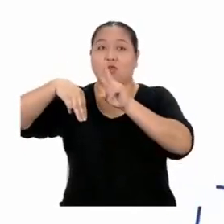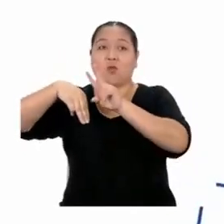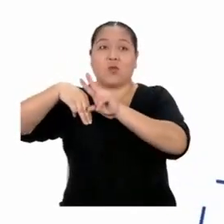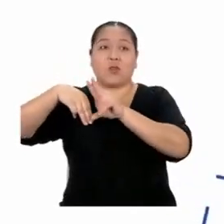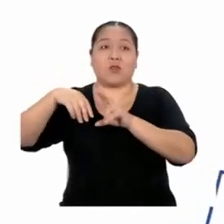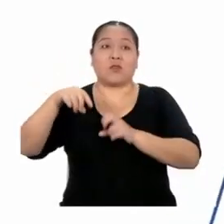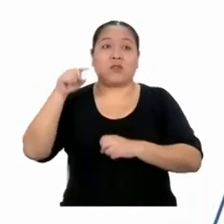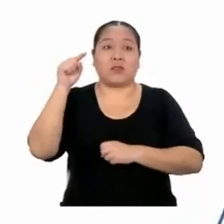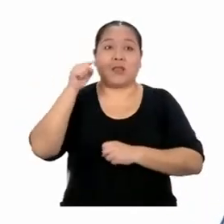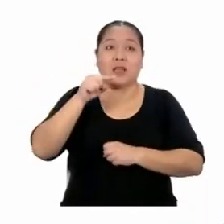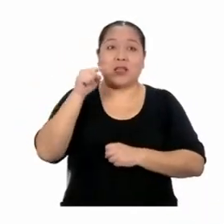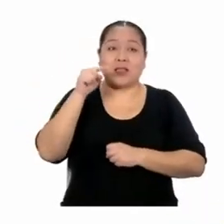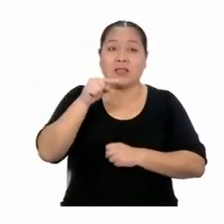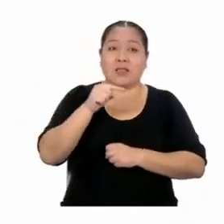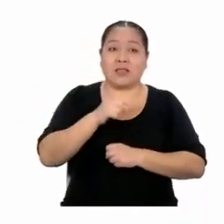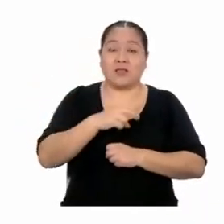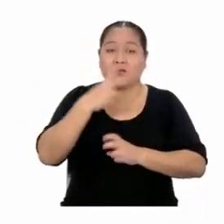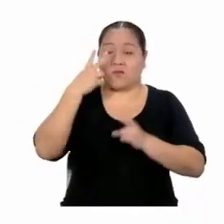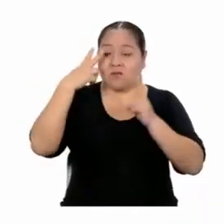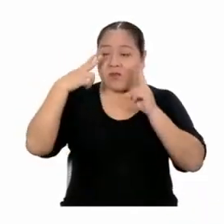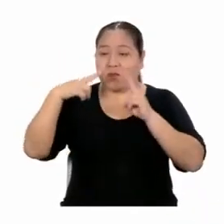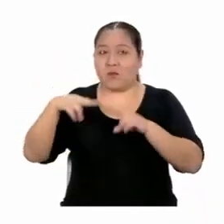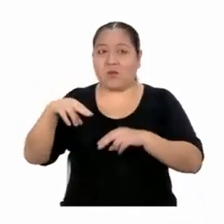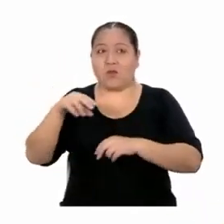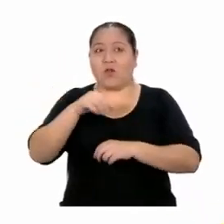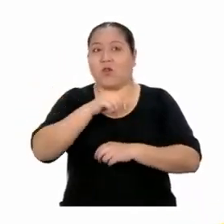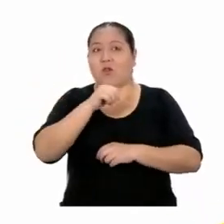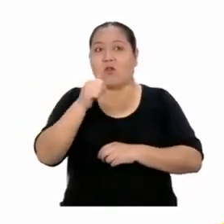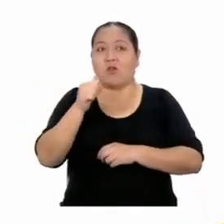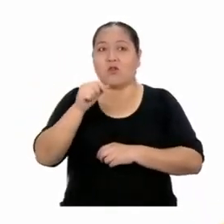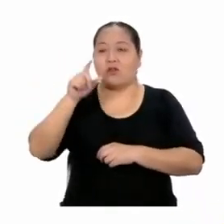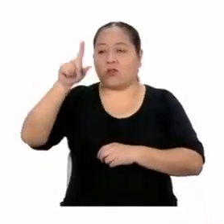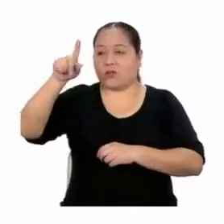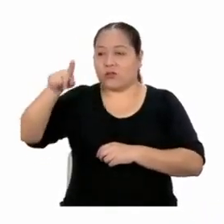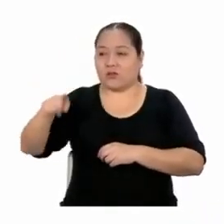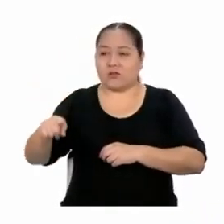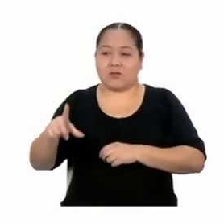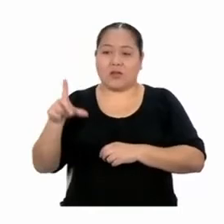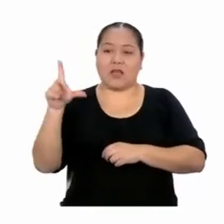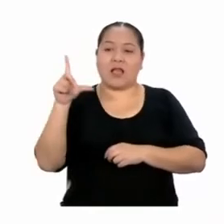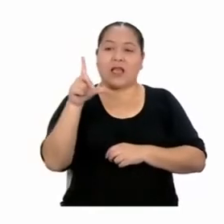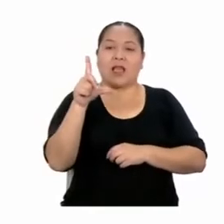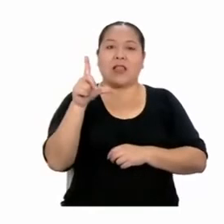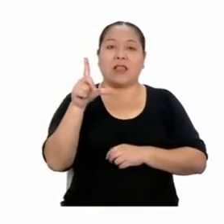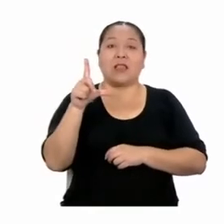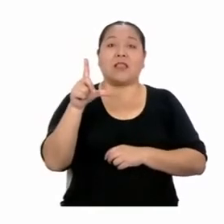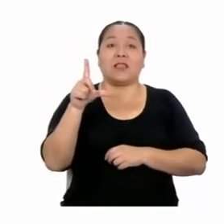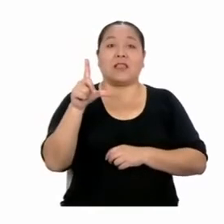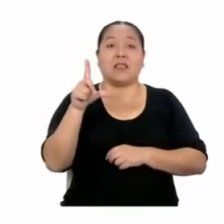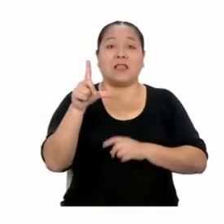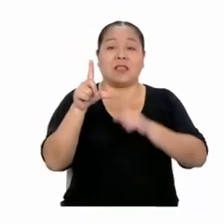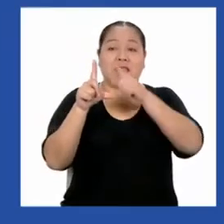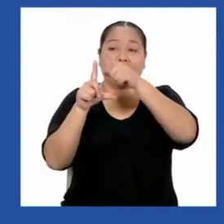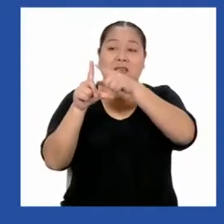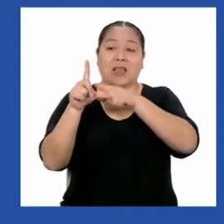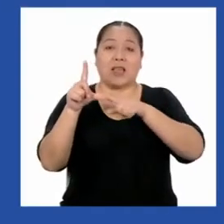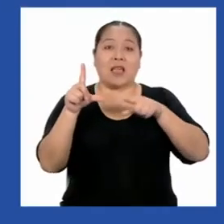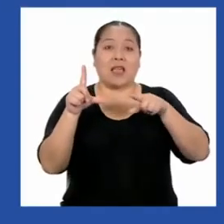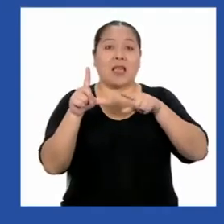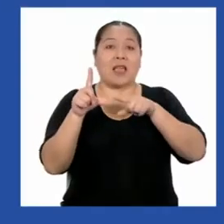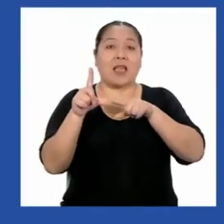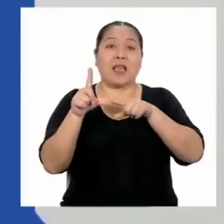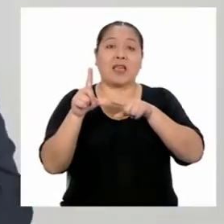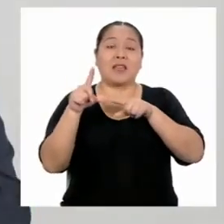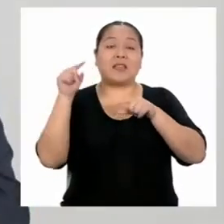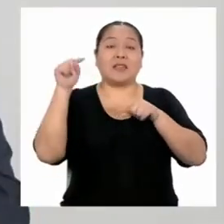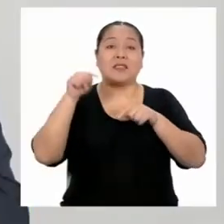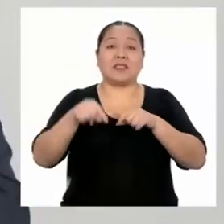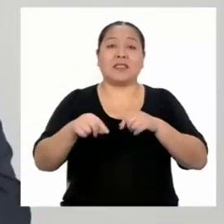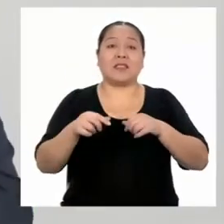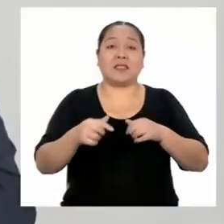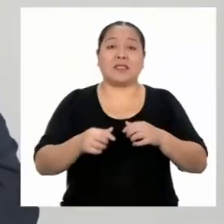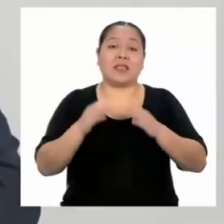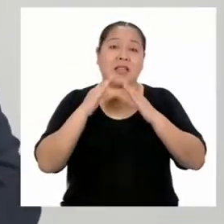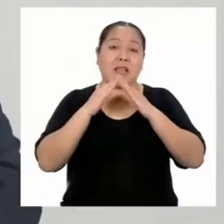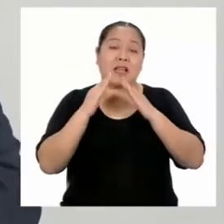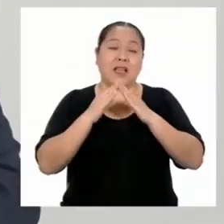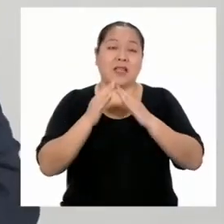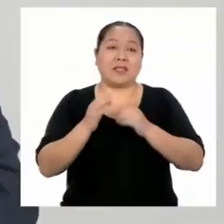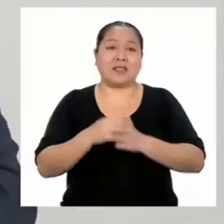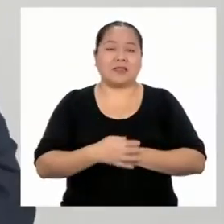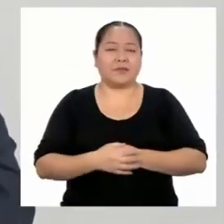figura vemos otra zona, que tiene forma de L y corresponde al área de la vivienda. Dime,